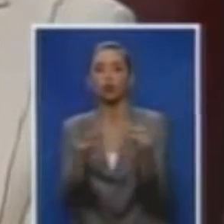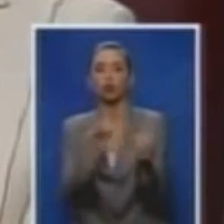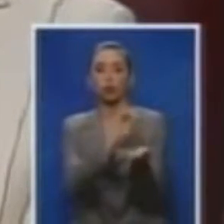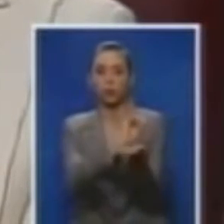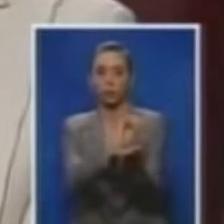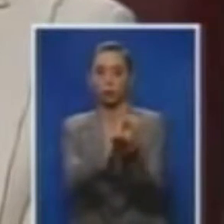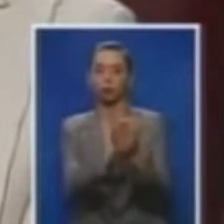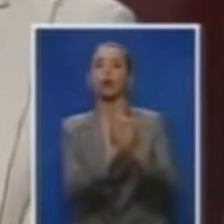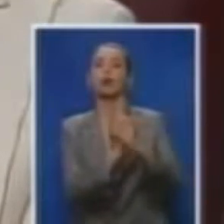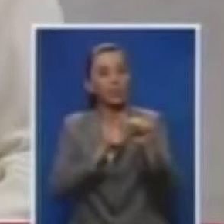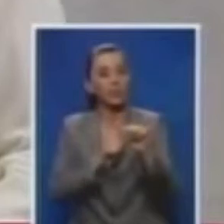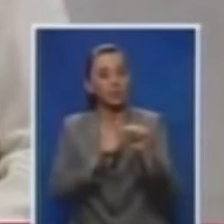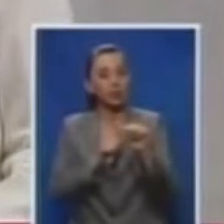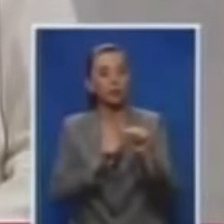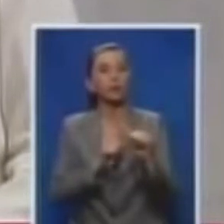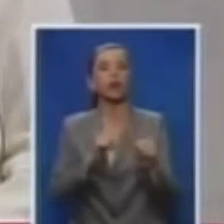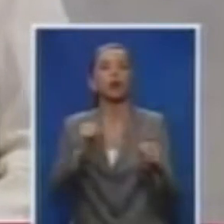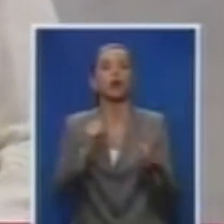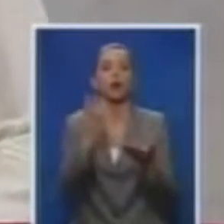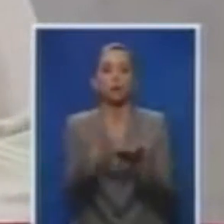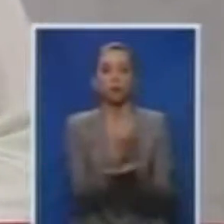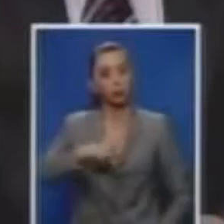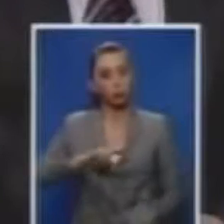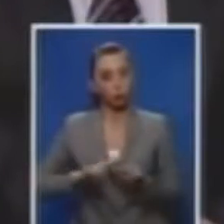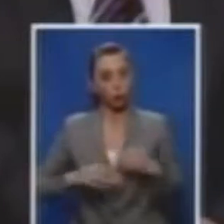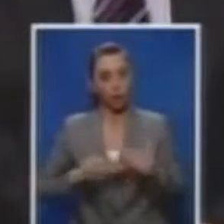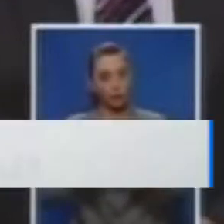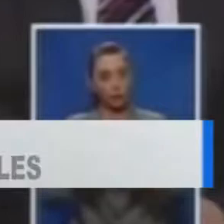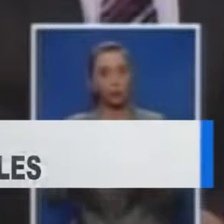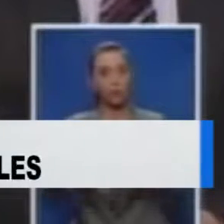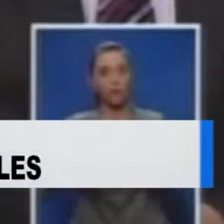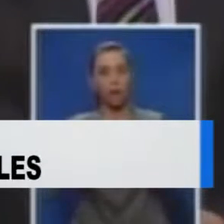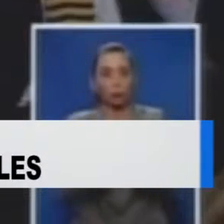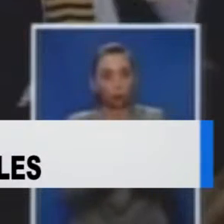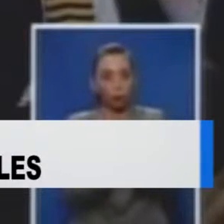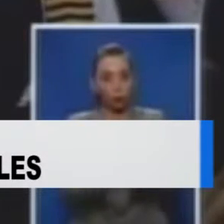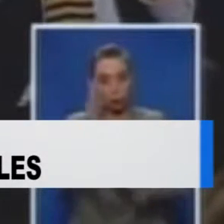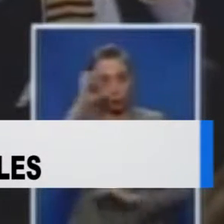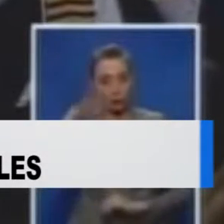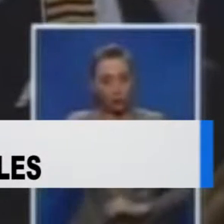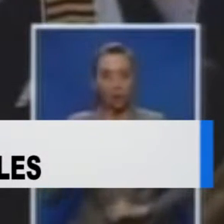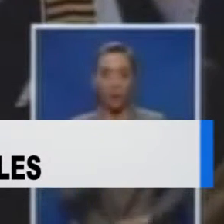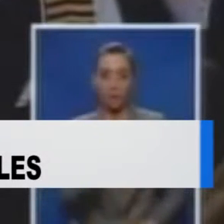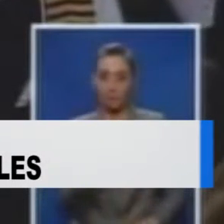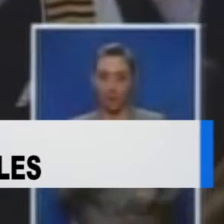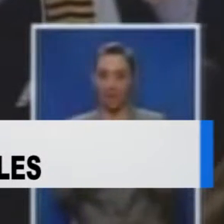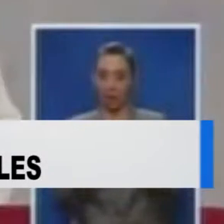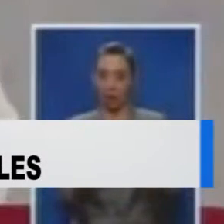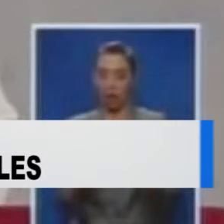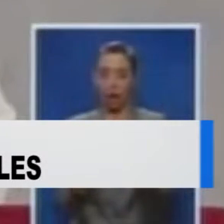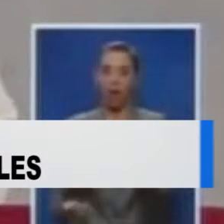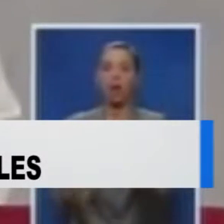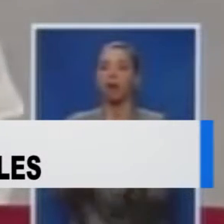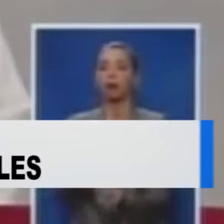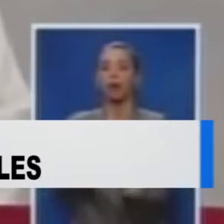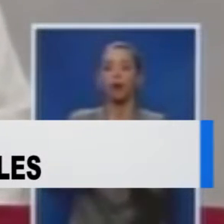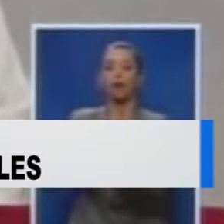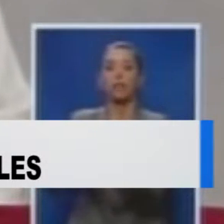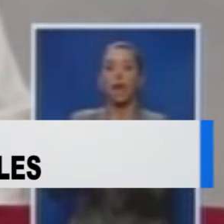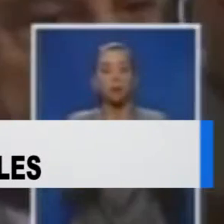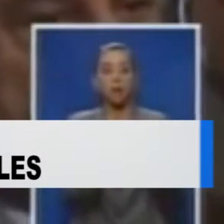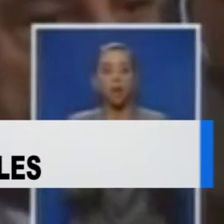No hay plazo que no se cumpla. Este sábado habrá una nueva cuenta pública y aún hay promesas pendientes desde el último discurso del 21 de mayo